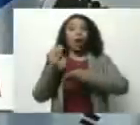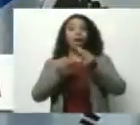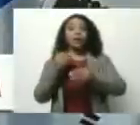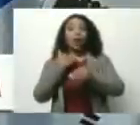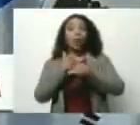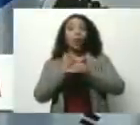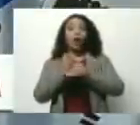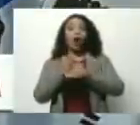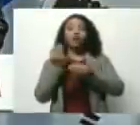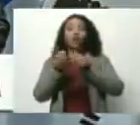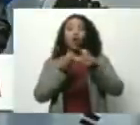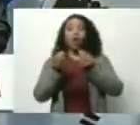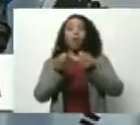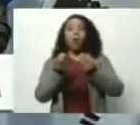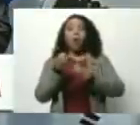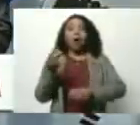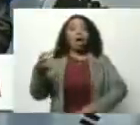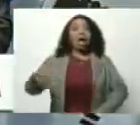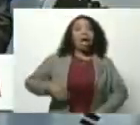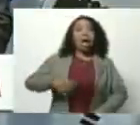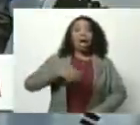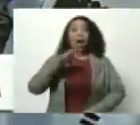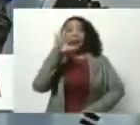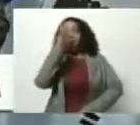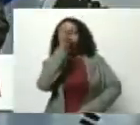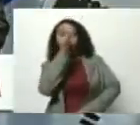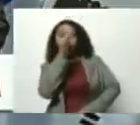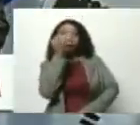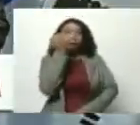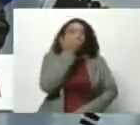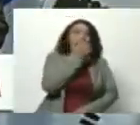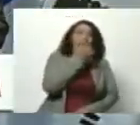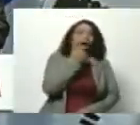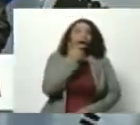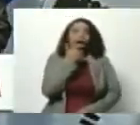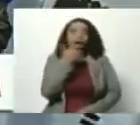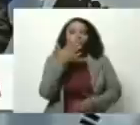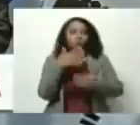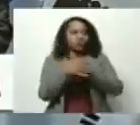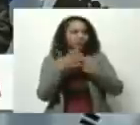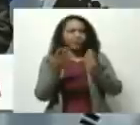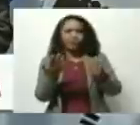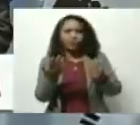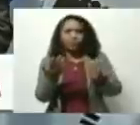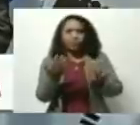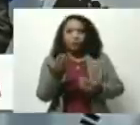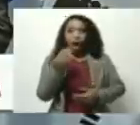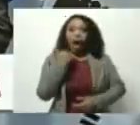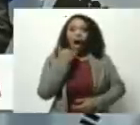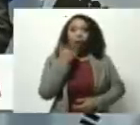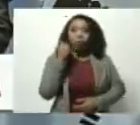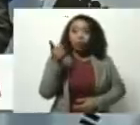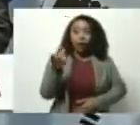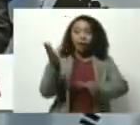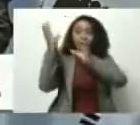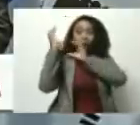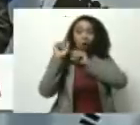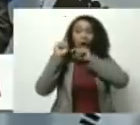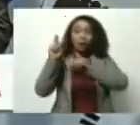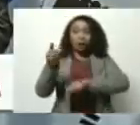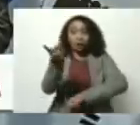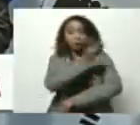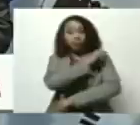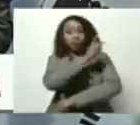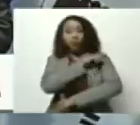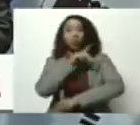repito, un chiste, una gracia. Si usted tiene ese cargo, ese rango, usted